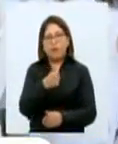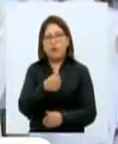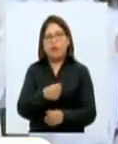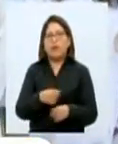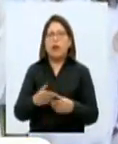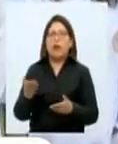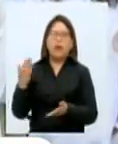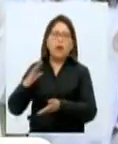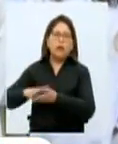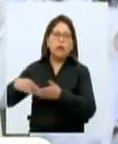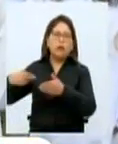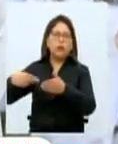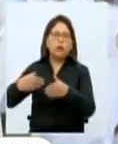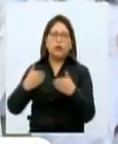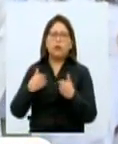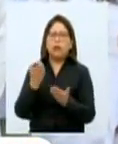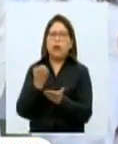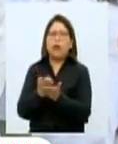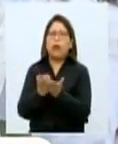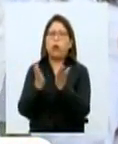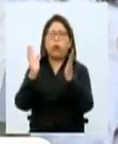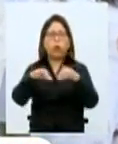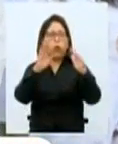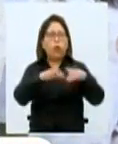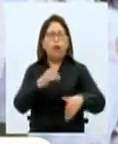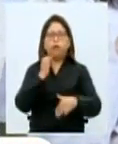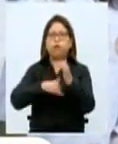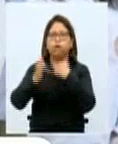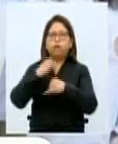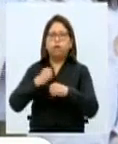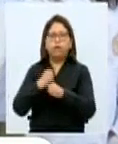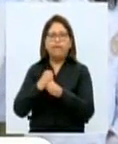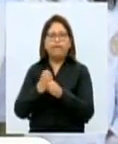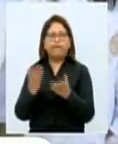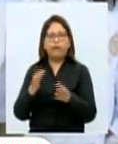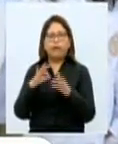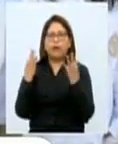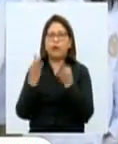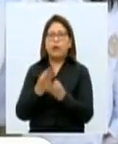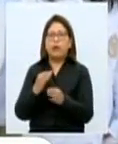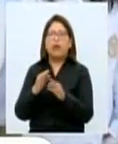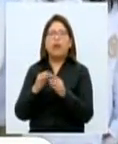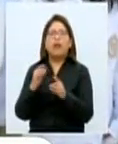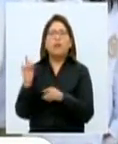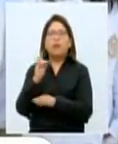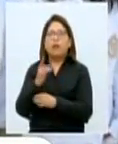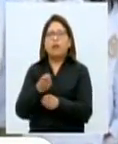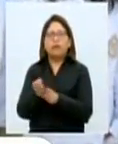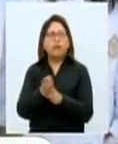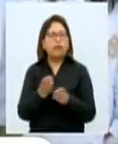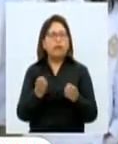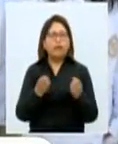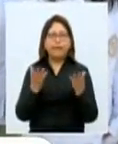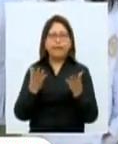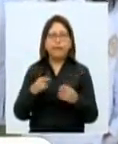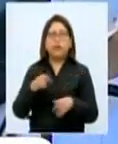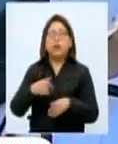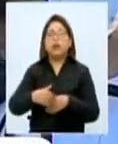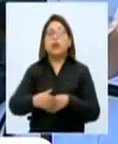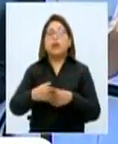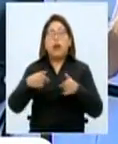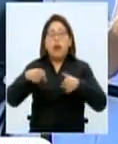que han dejado huella en la economía de todos los bolivianos y de las familias bolivianas. El 2025 vamos a tener un